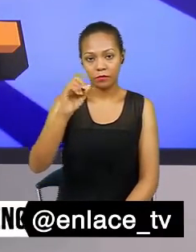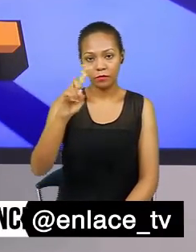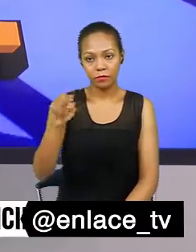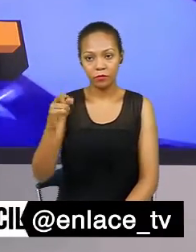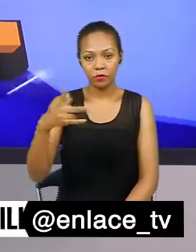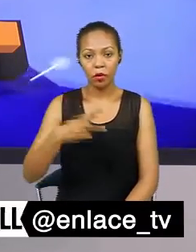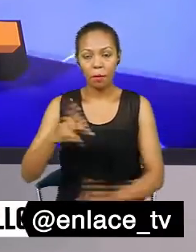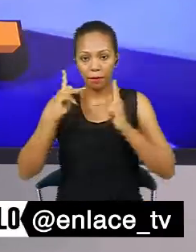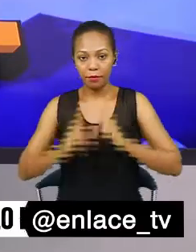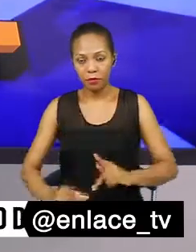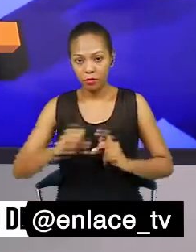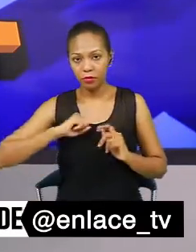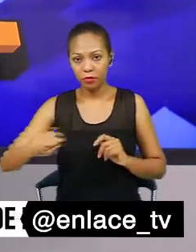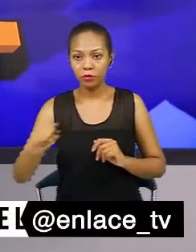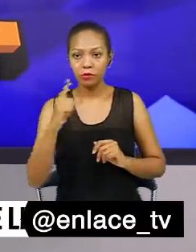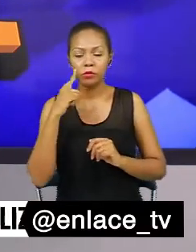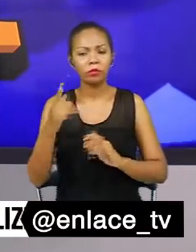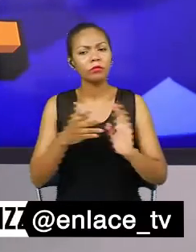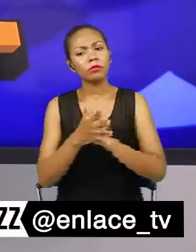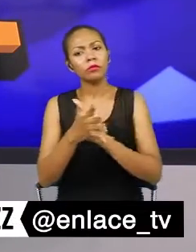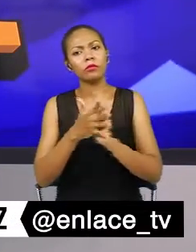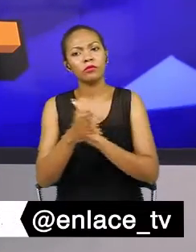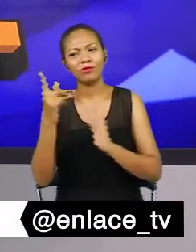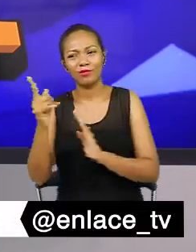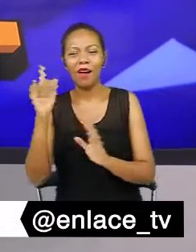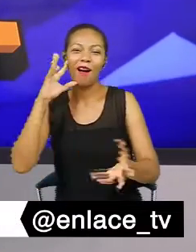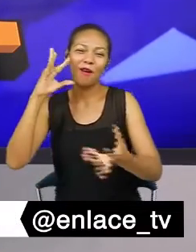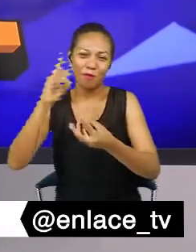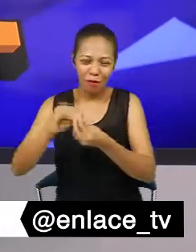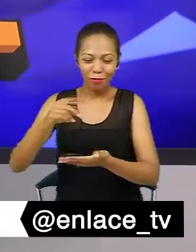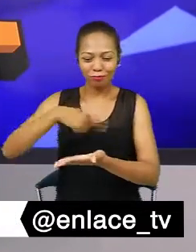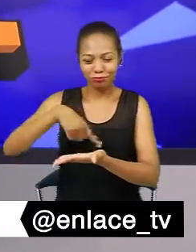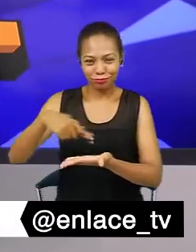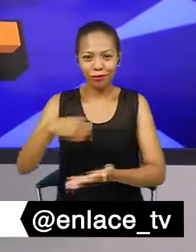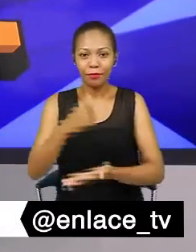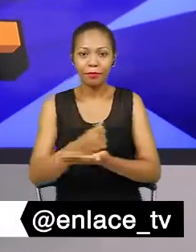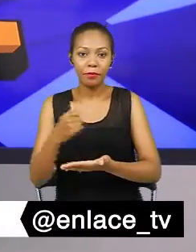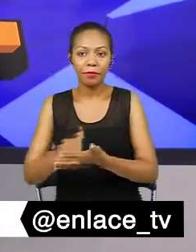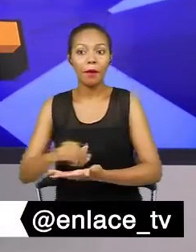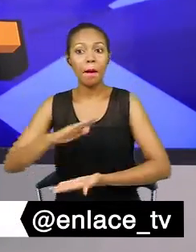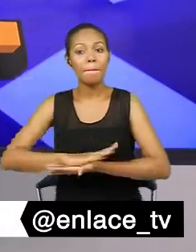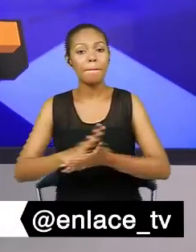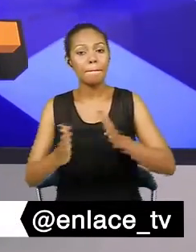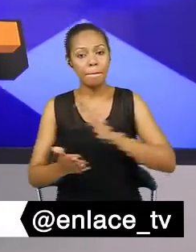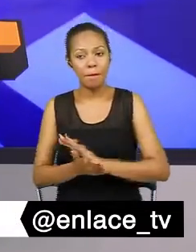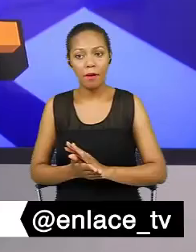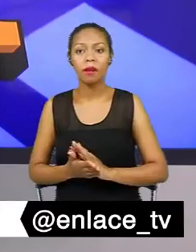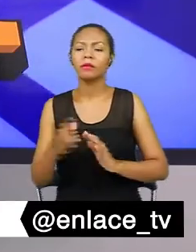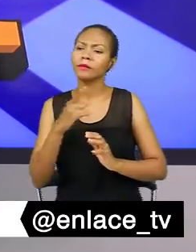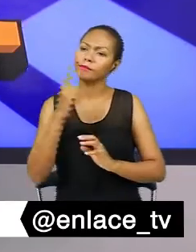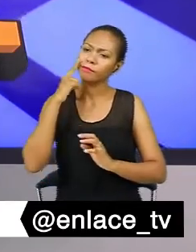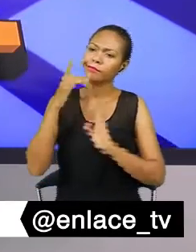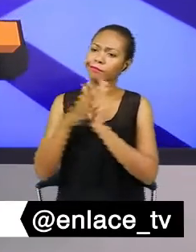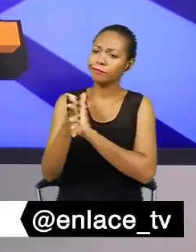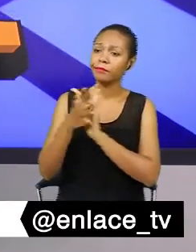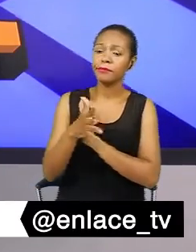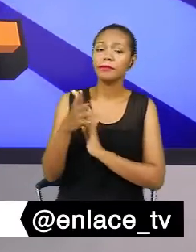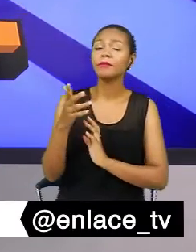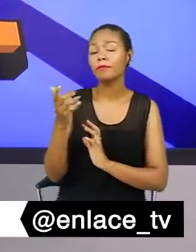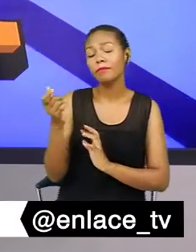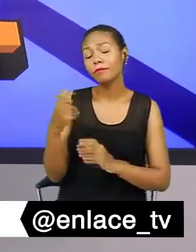unilateral del fuego con la guerrilla de las FARC. Ellos esperan que esta intención de paz pues, pueda evitar más confrontaciones bélicas. Por